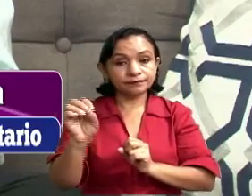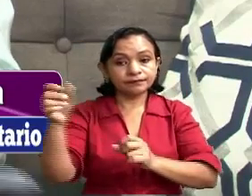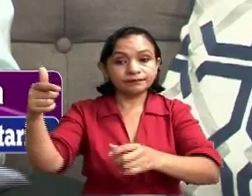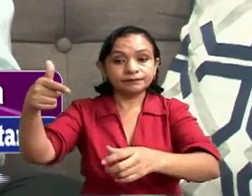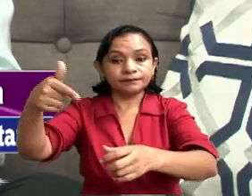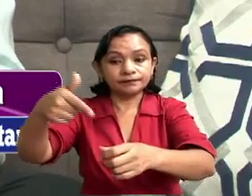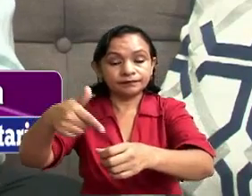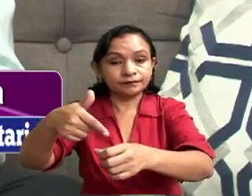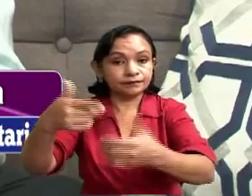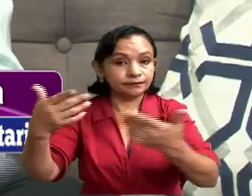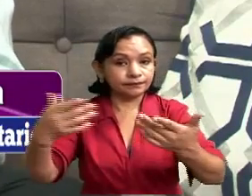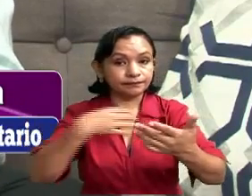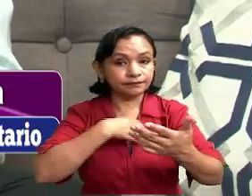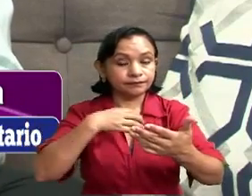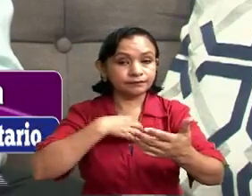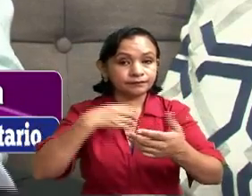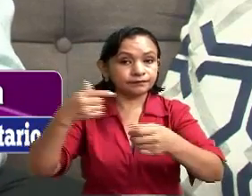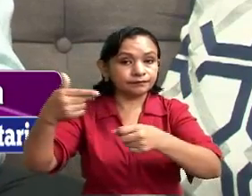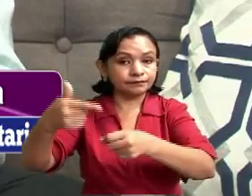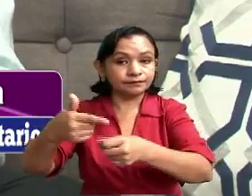era fuel oil,